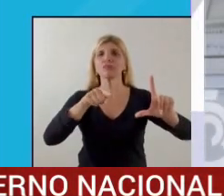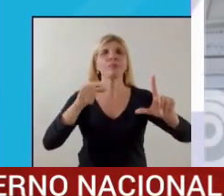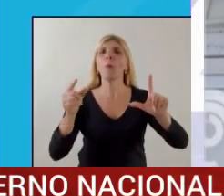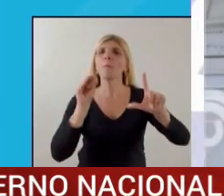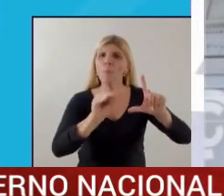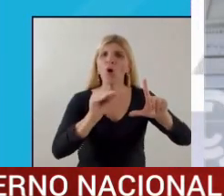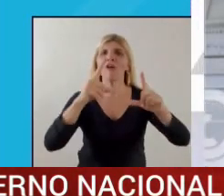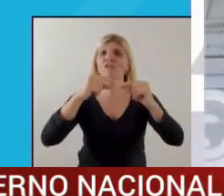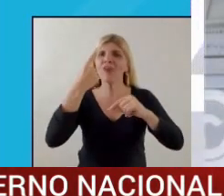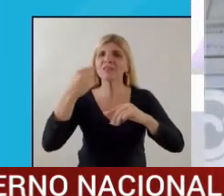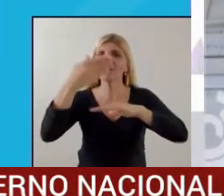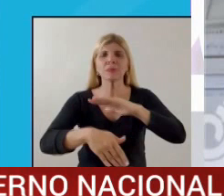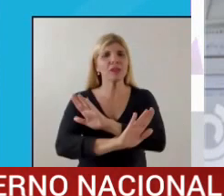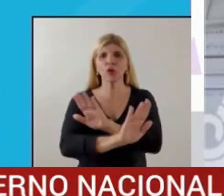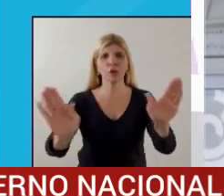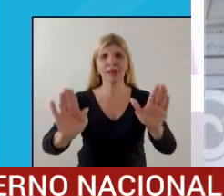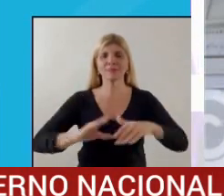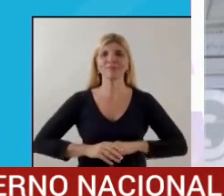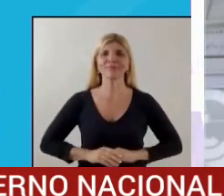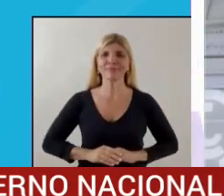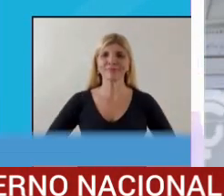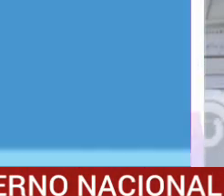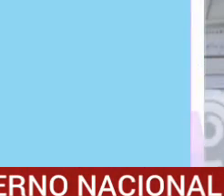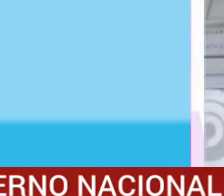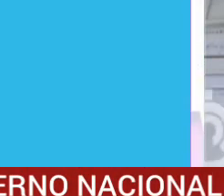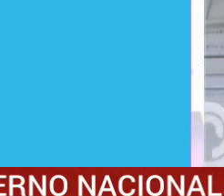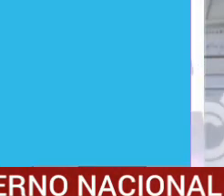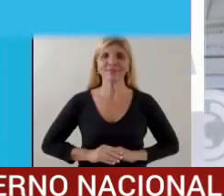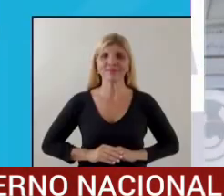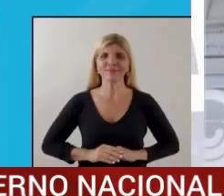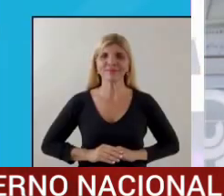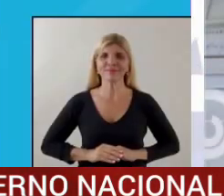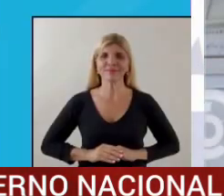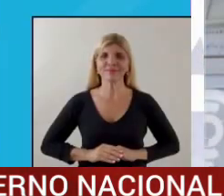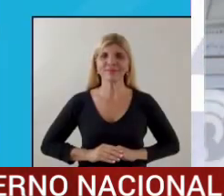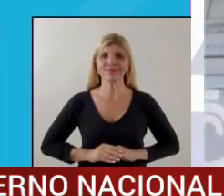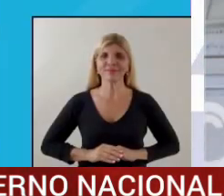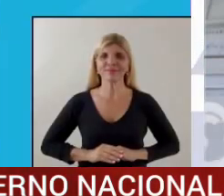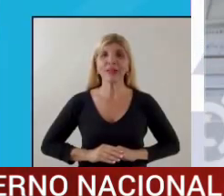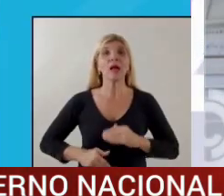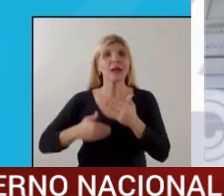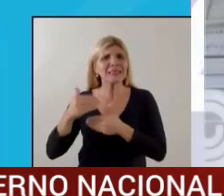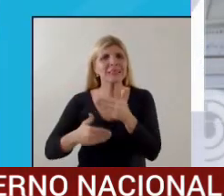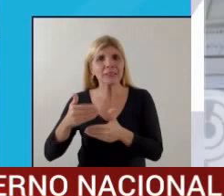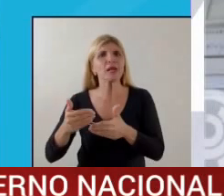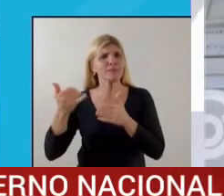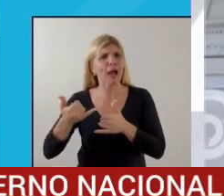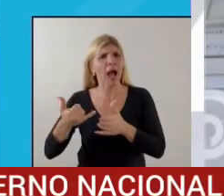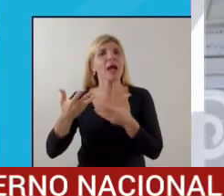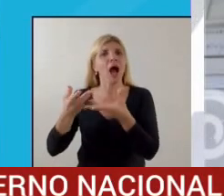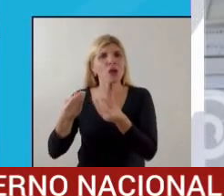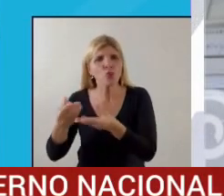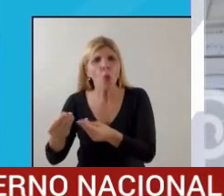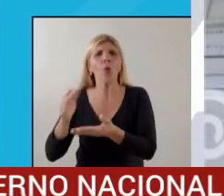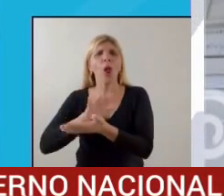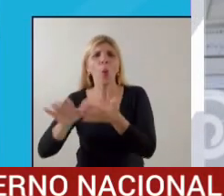sigan emitiendo los certificados y que esto no le impida a nadie quedarse sin su certificado mientras ocurren